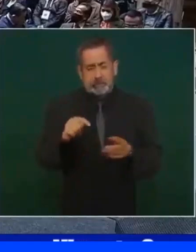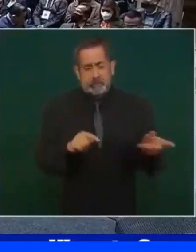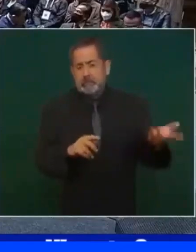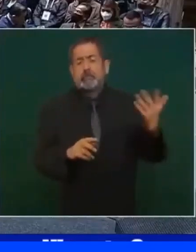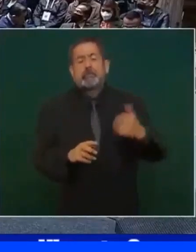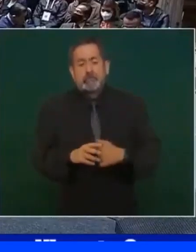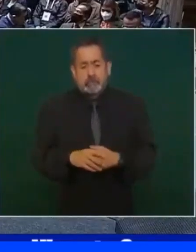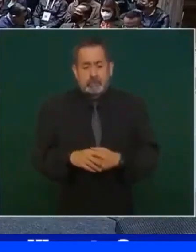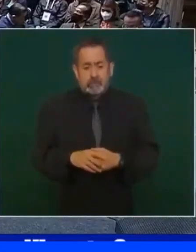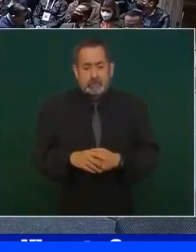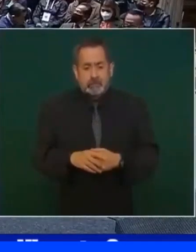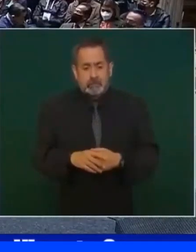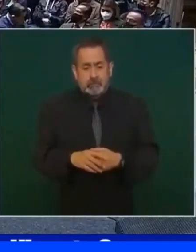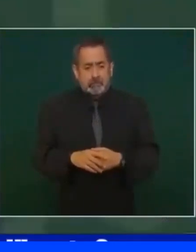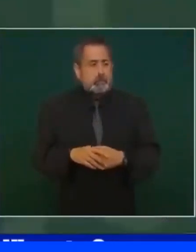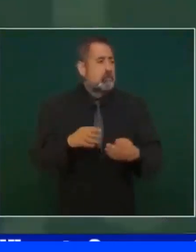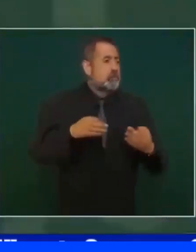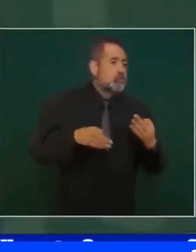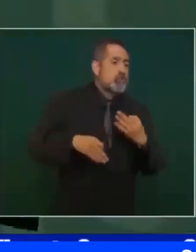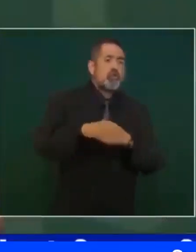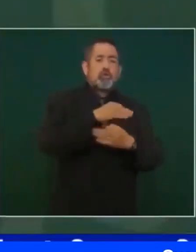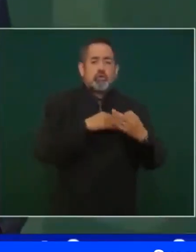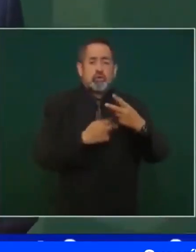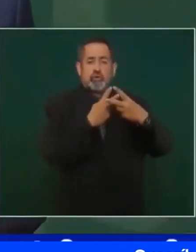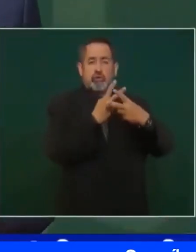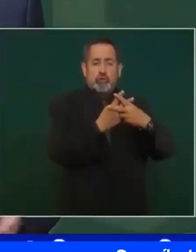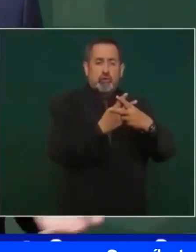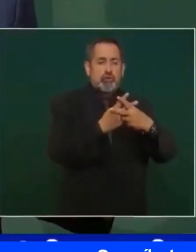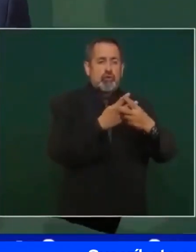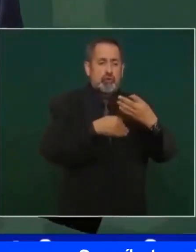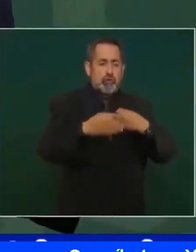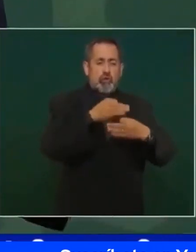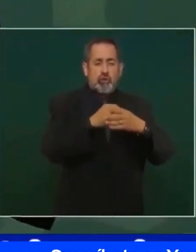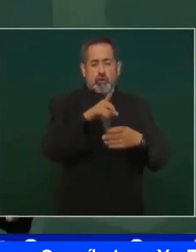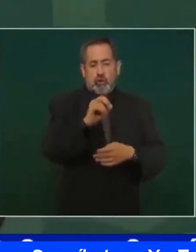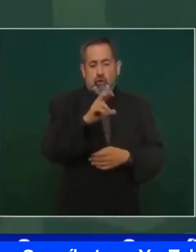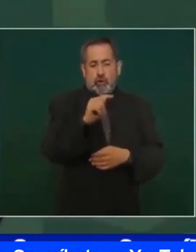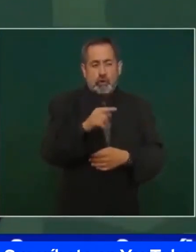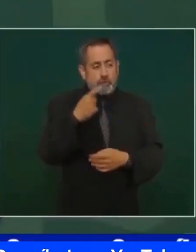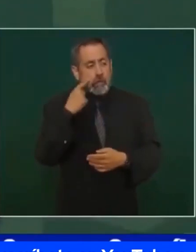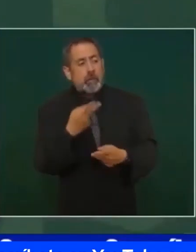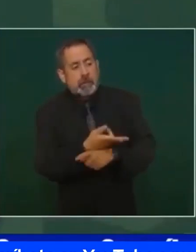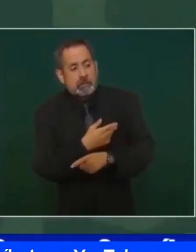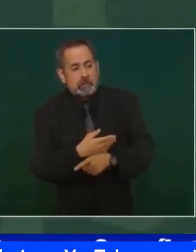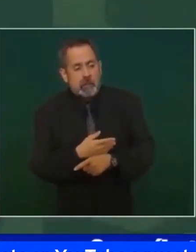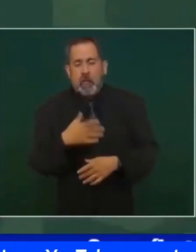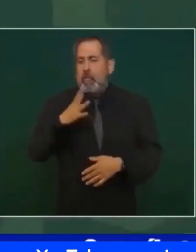que el todos somos Loret, ¿en qué terminó? Ya nadie quiere ser Loret.